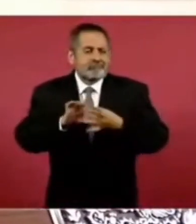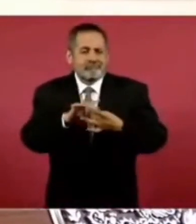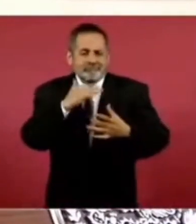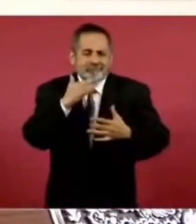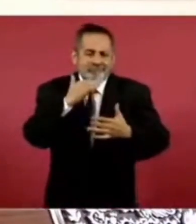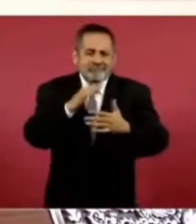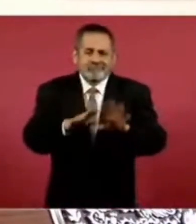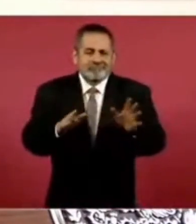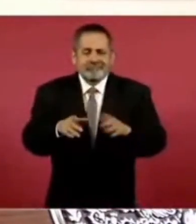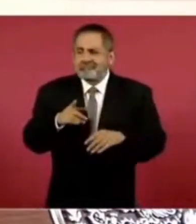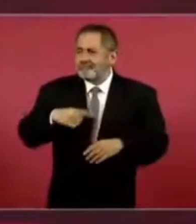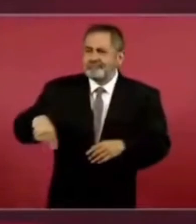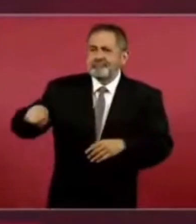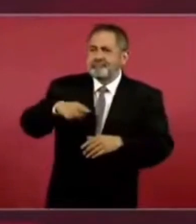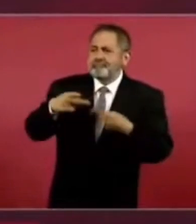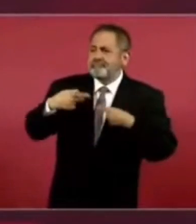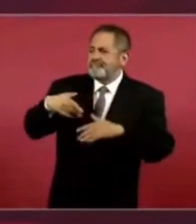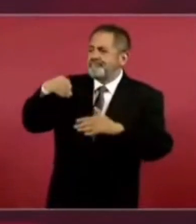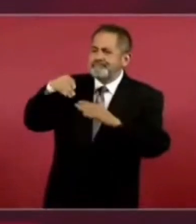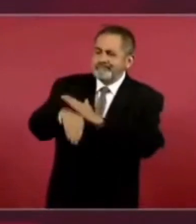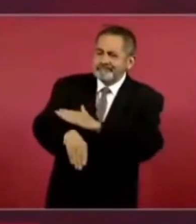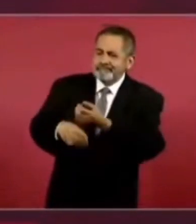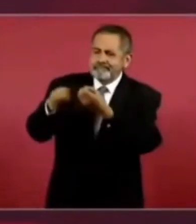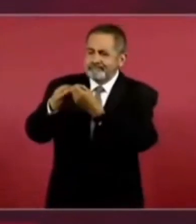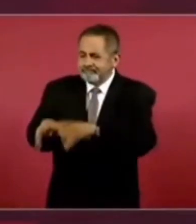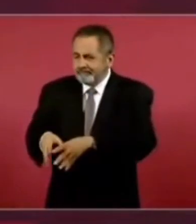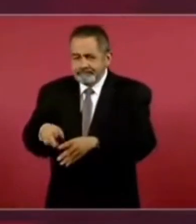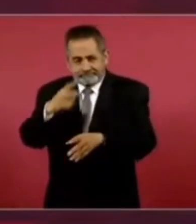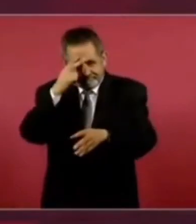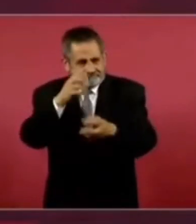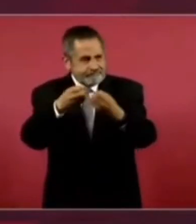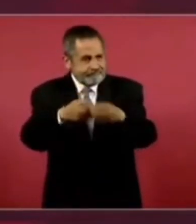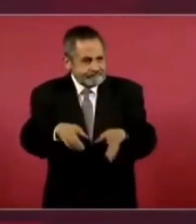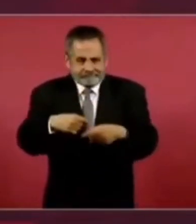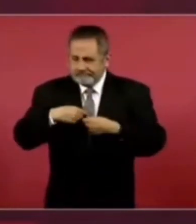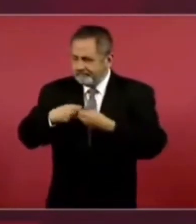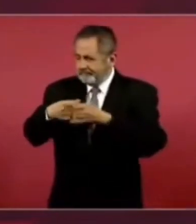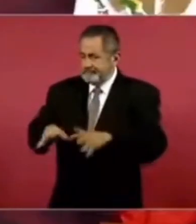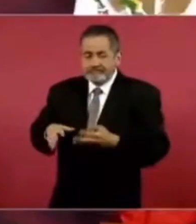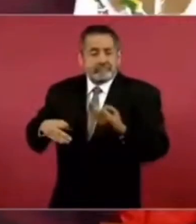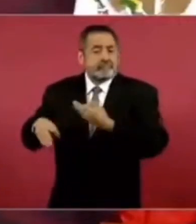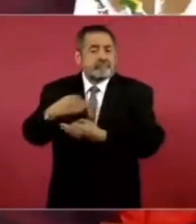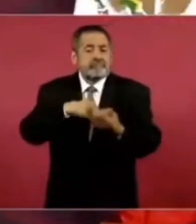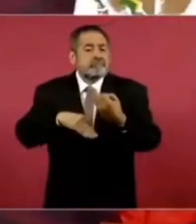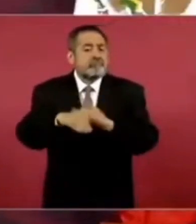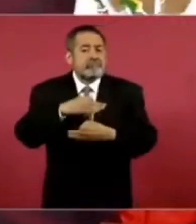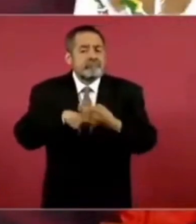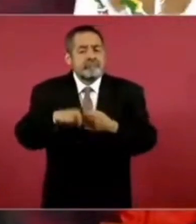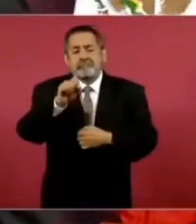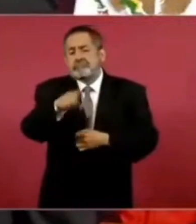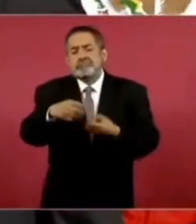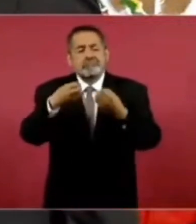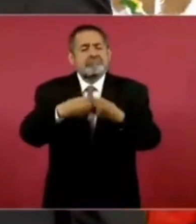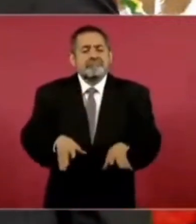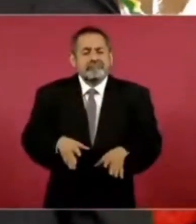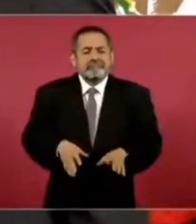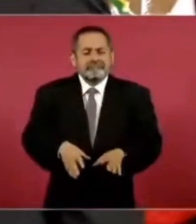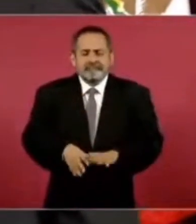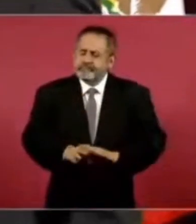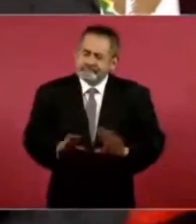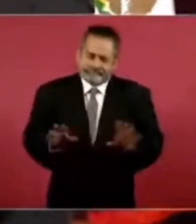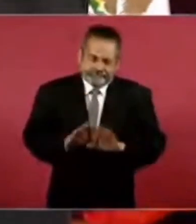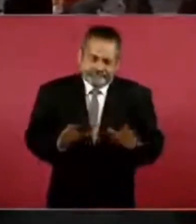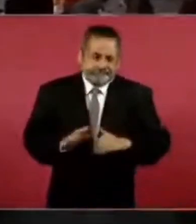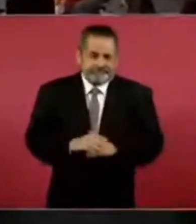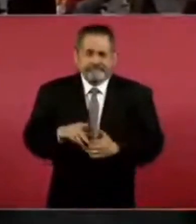que dañaba al pueblo, dañaba a México, y al final también terminaba dañándolos a ellos